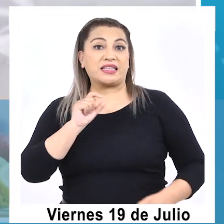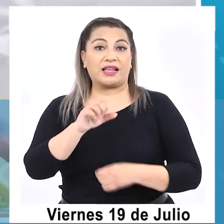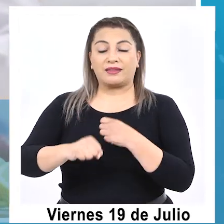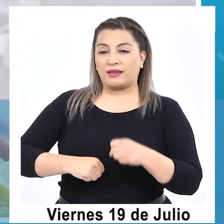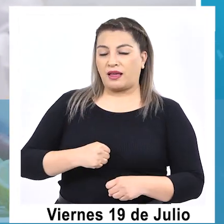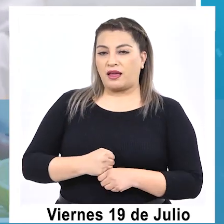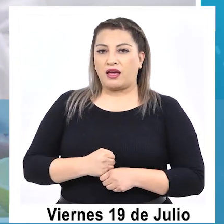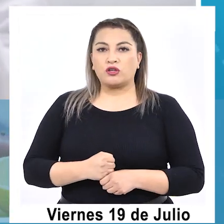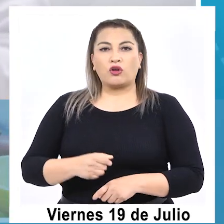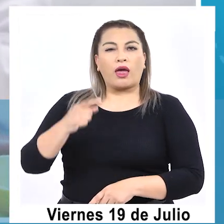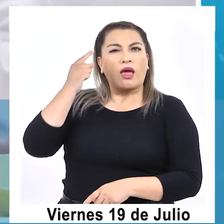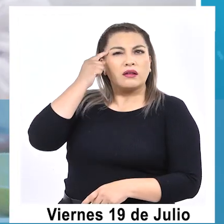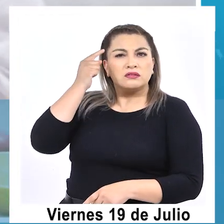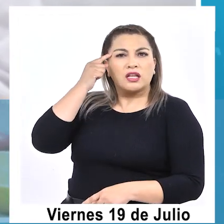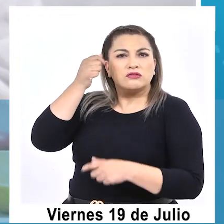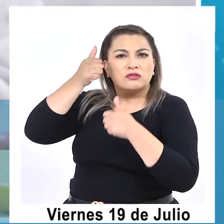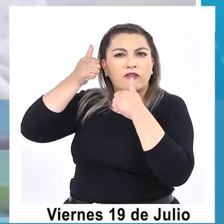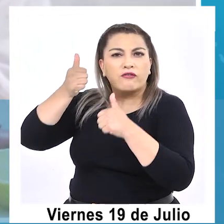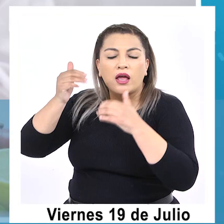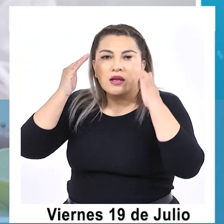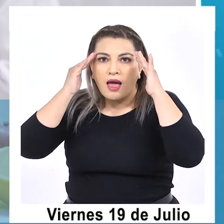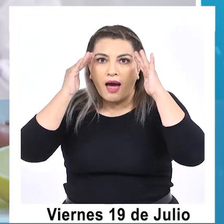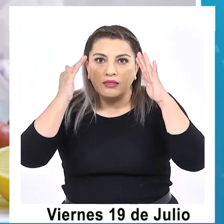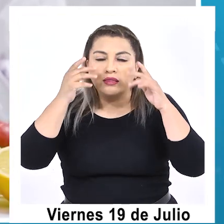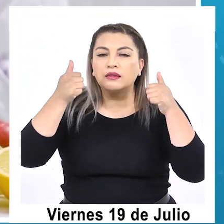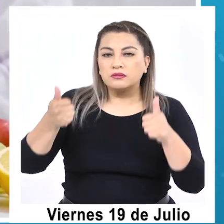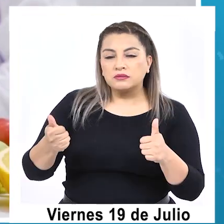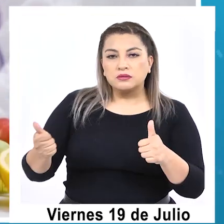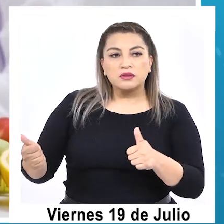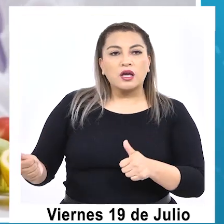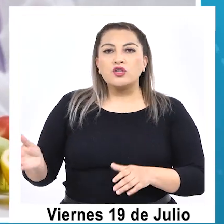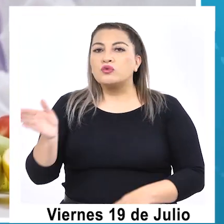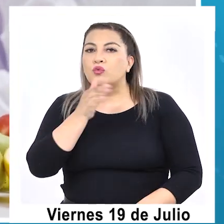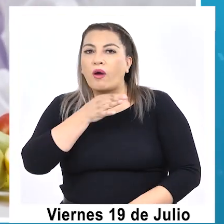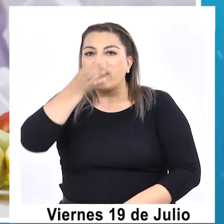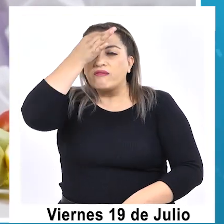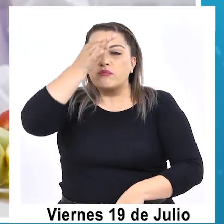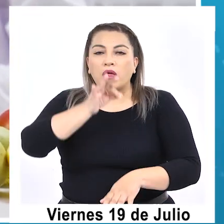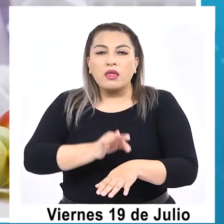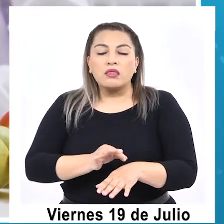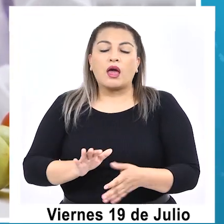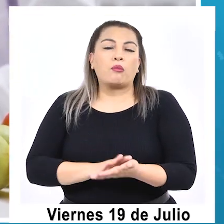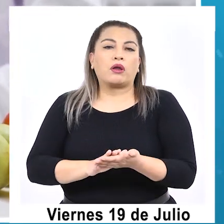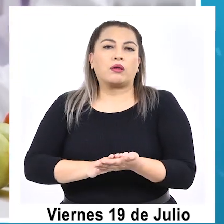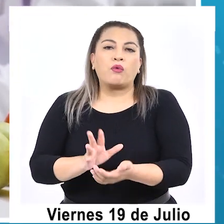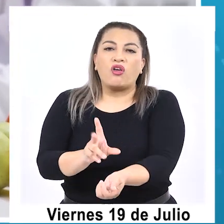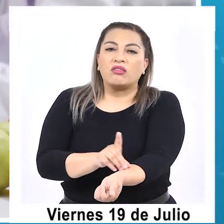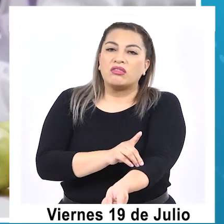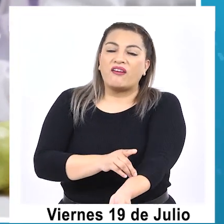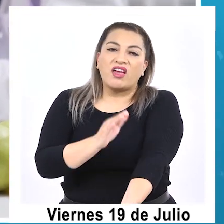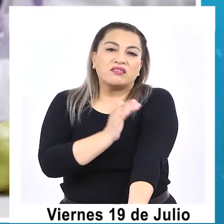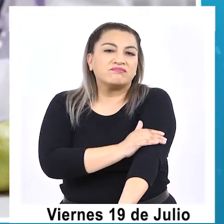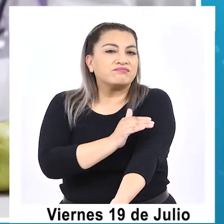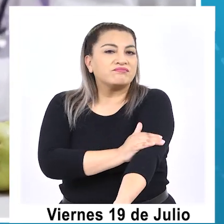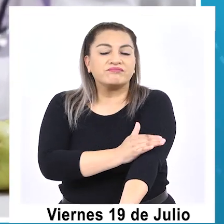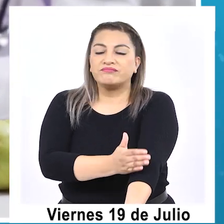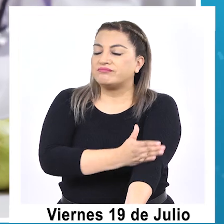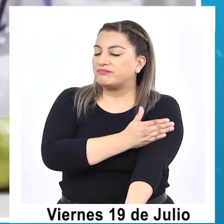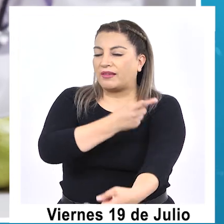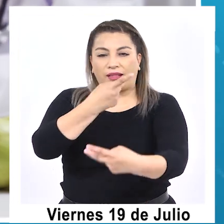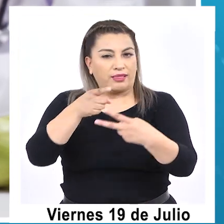buen estado cognitivo, un buen estado mental y que no tenían enfermedades crónicas como diabetes, hipertensión,